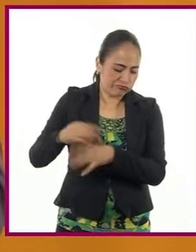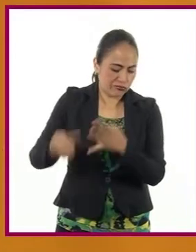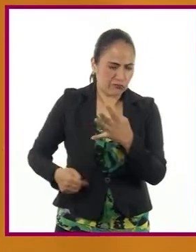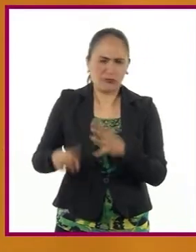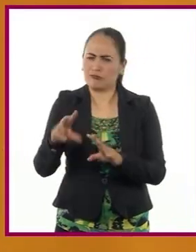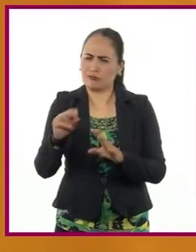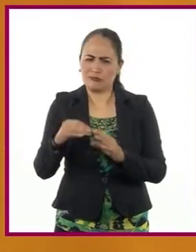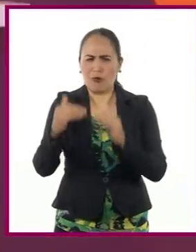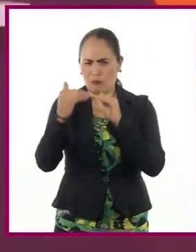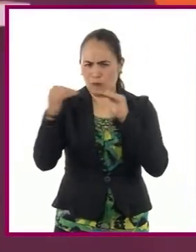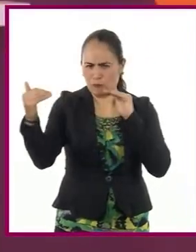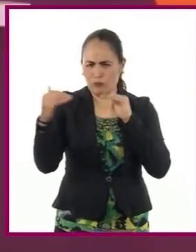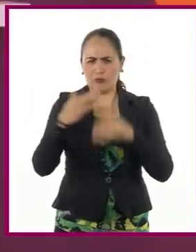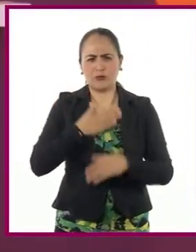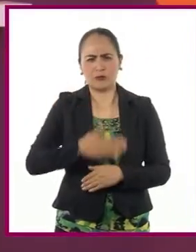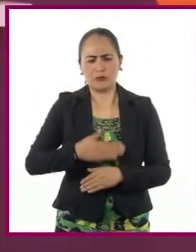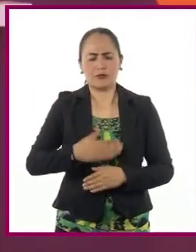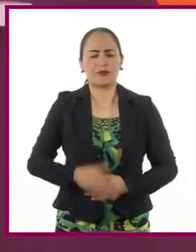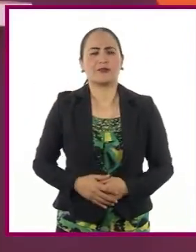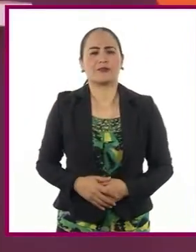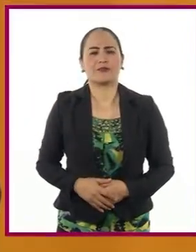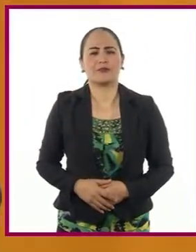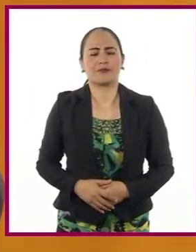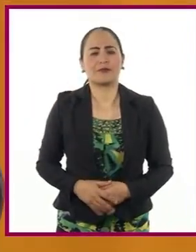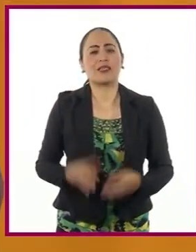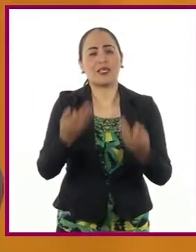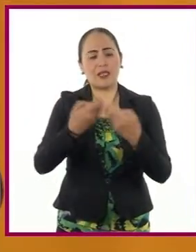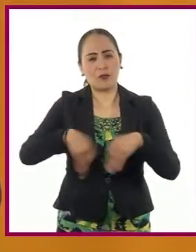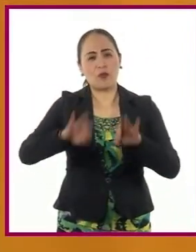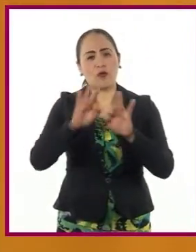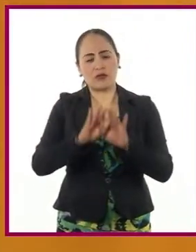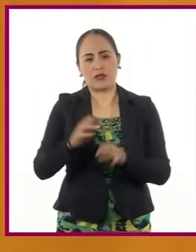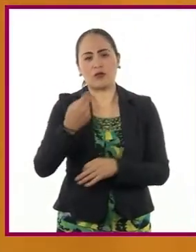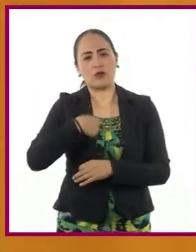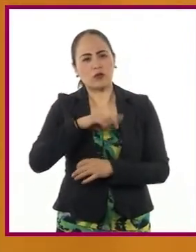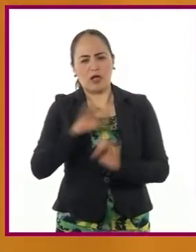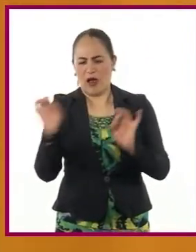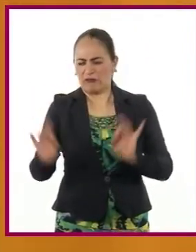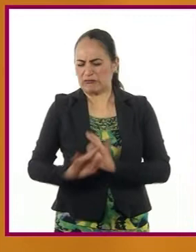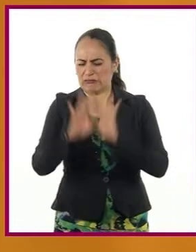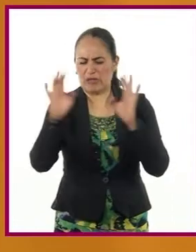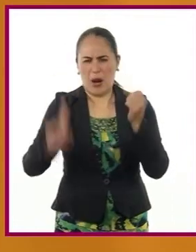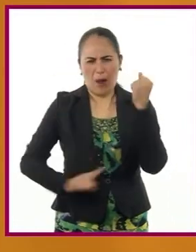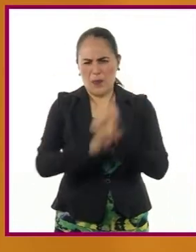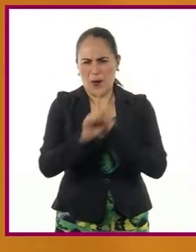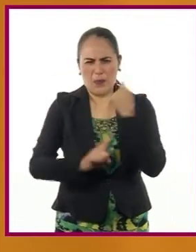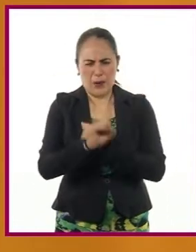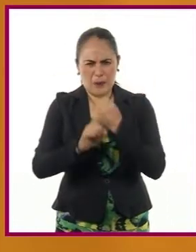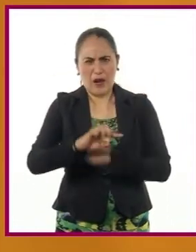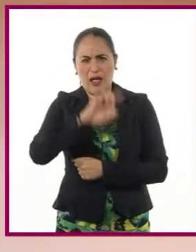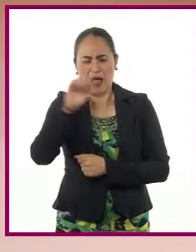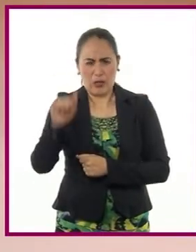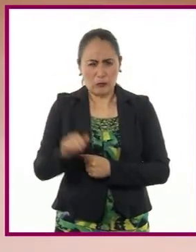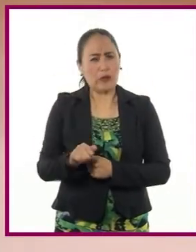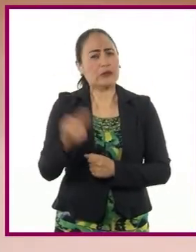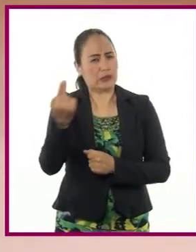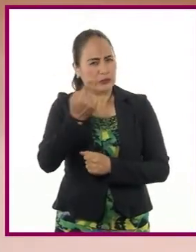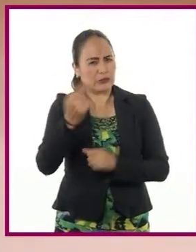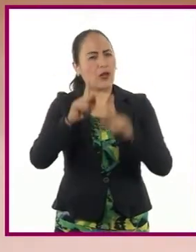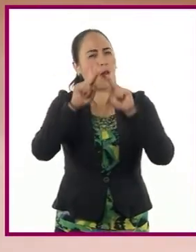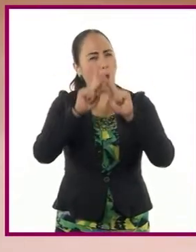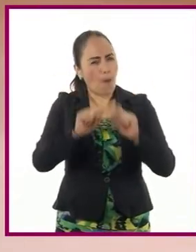Es muy importante para todas y todos aprender a solucionar nuestros conflictos de manera pacífica y saber negociar. Me